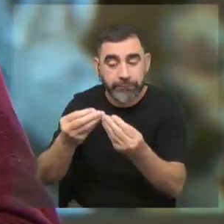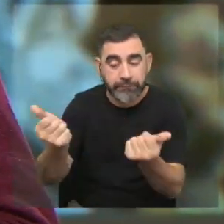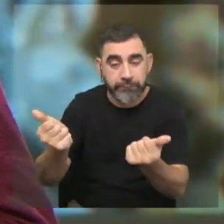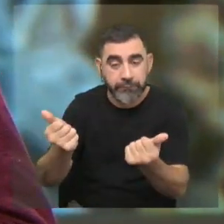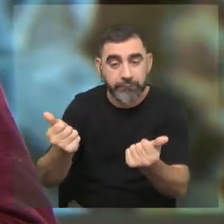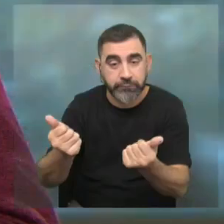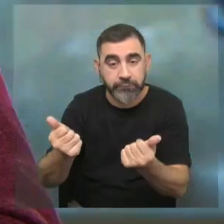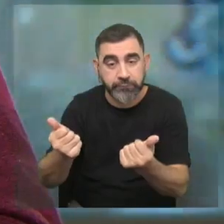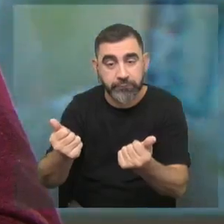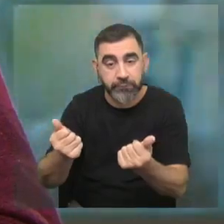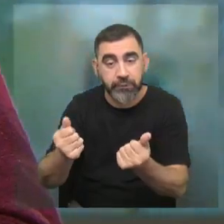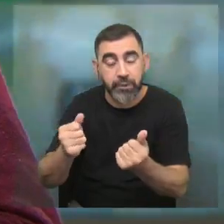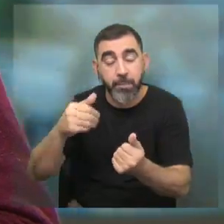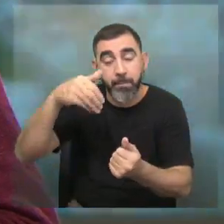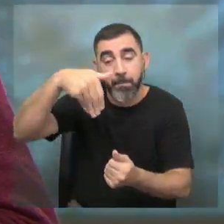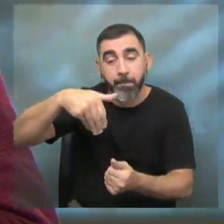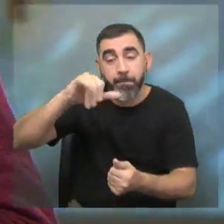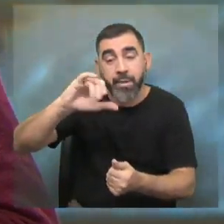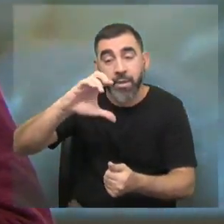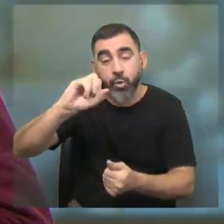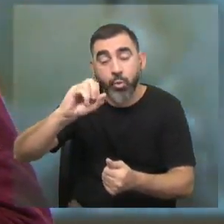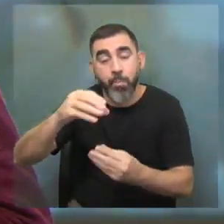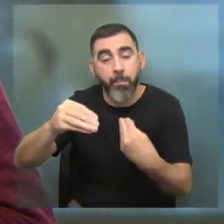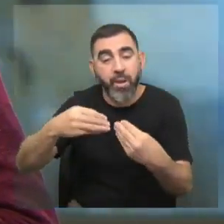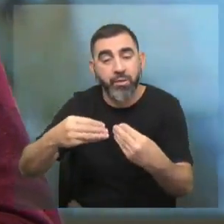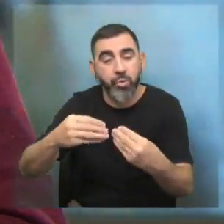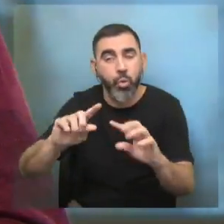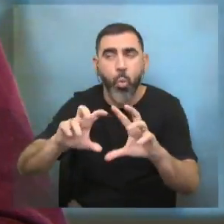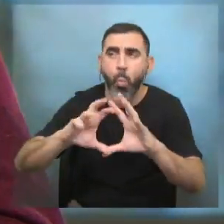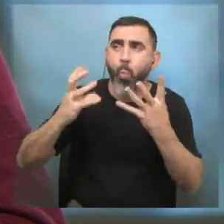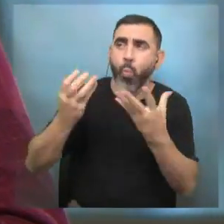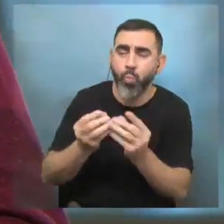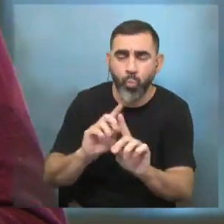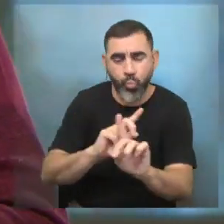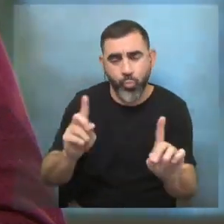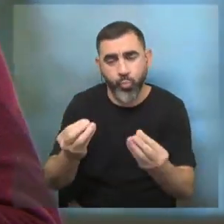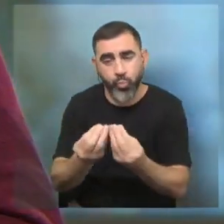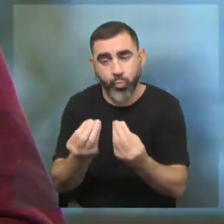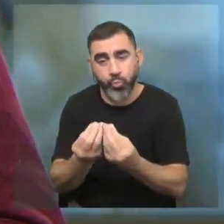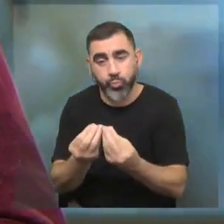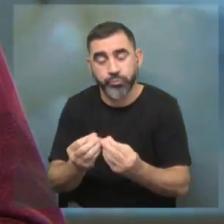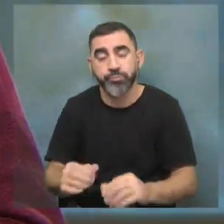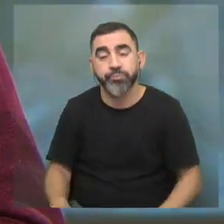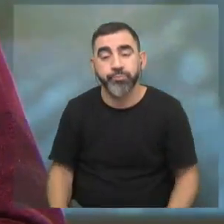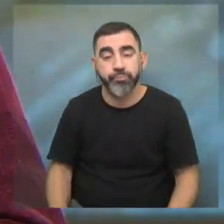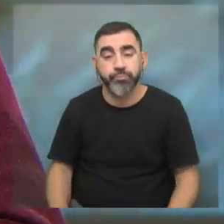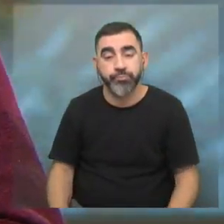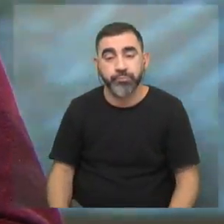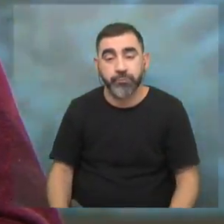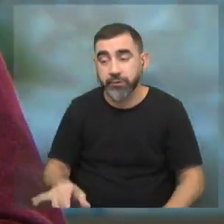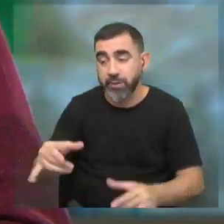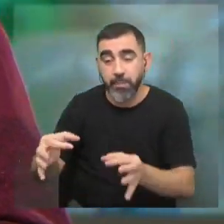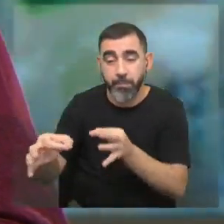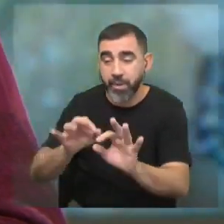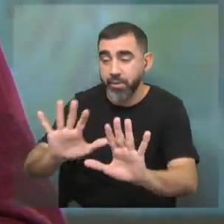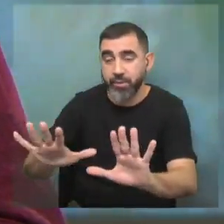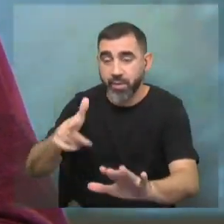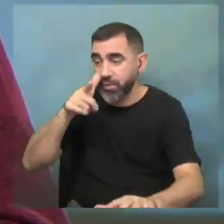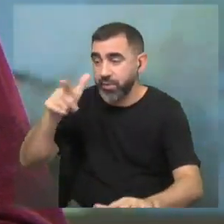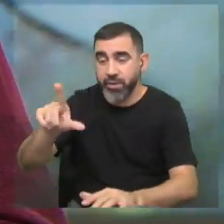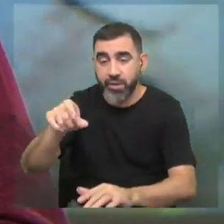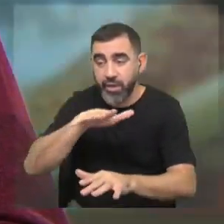Una fábrica de fibra de carbono lo que produce son hilos. Esos hilos la propia fábrica los puede vender como hilos o la